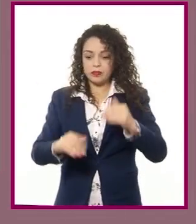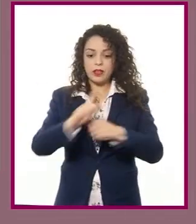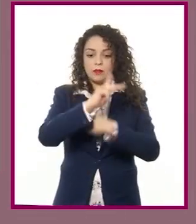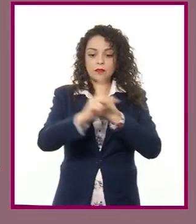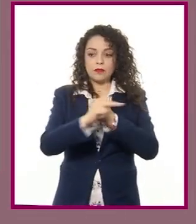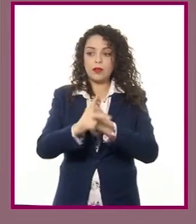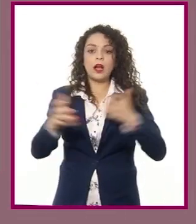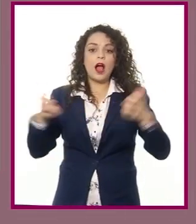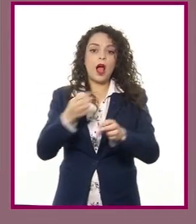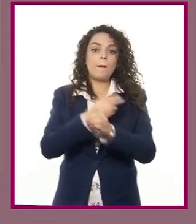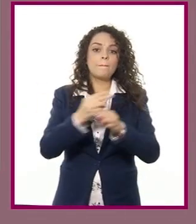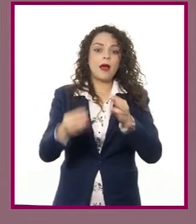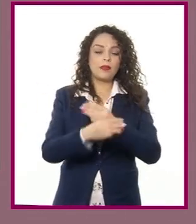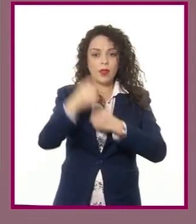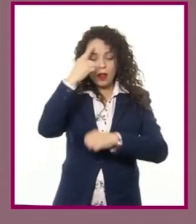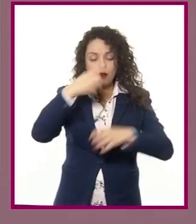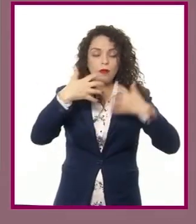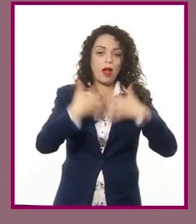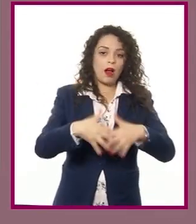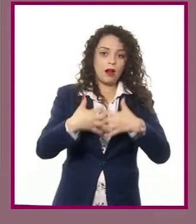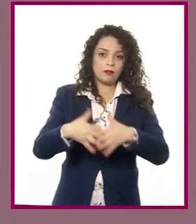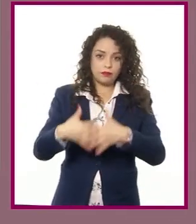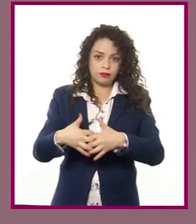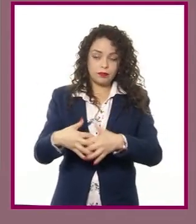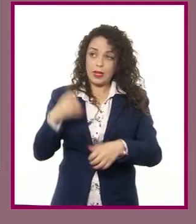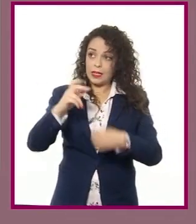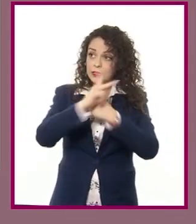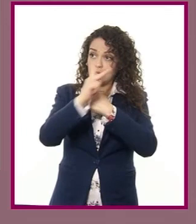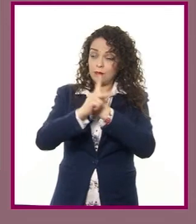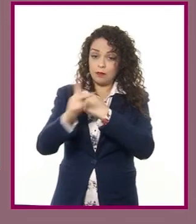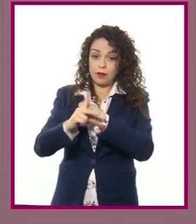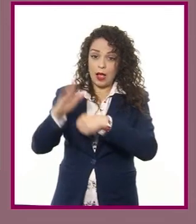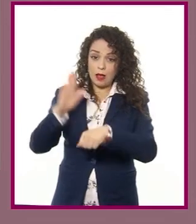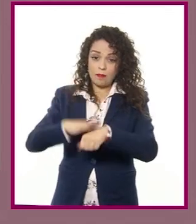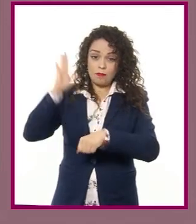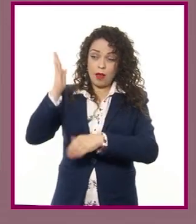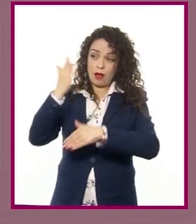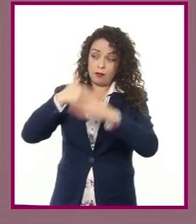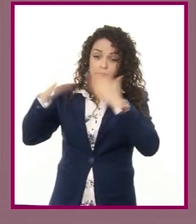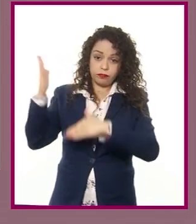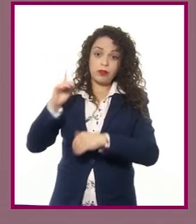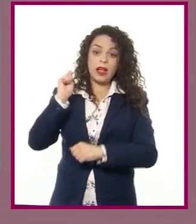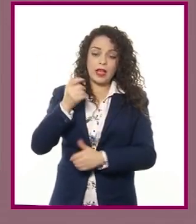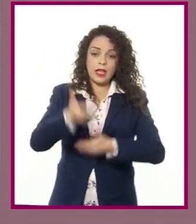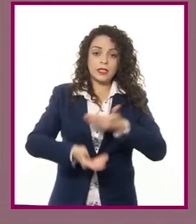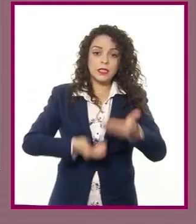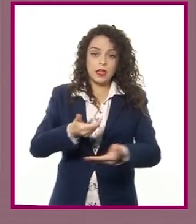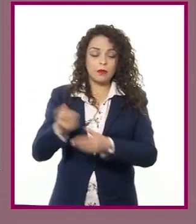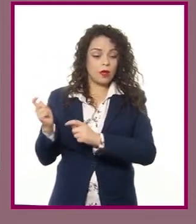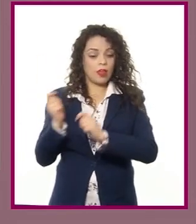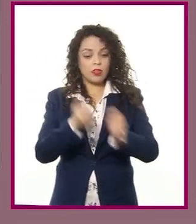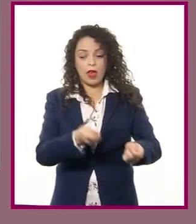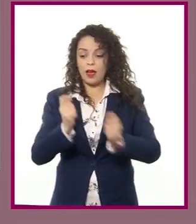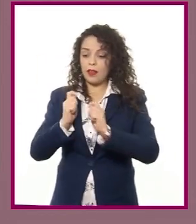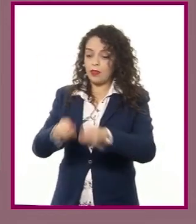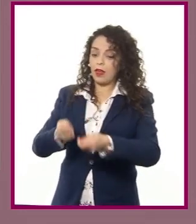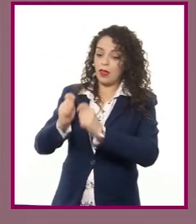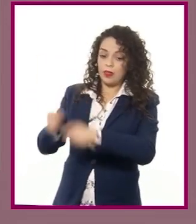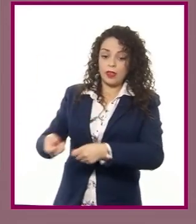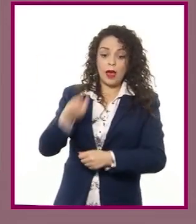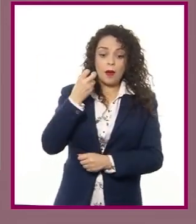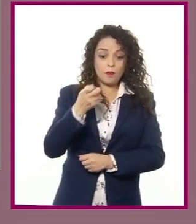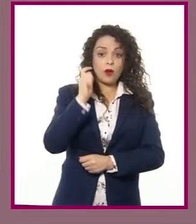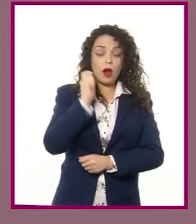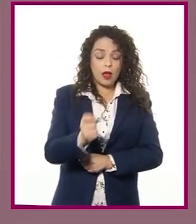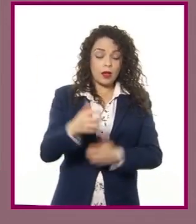Con el desarrollo tecnológico, los países industrializados se han convertido en prestadores de servicios. Esto ha generado que la producción de